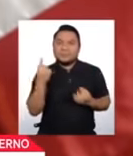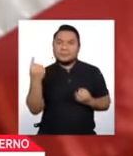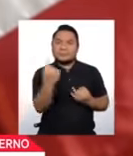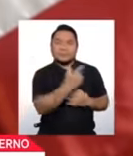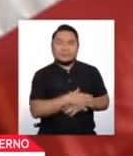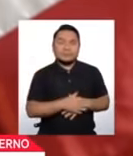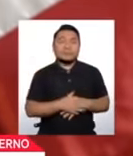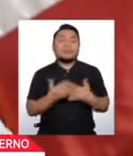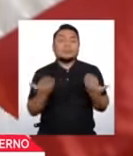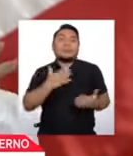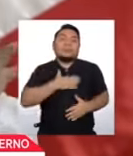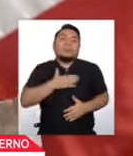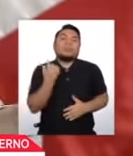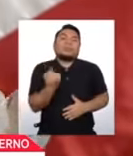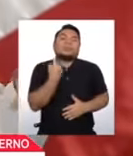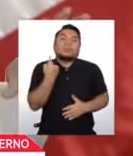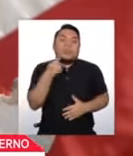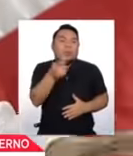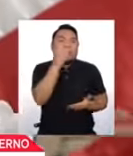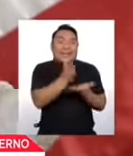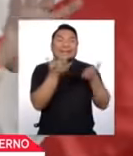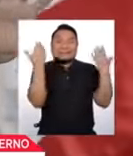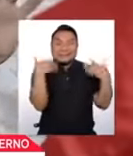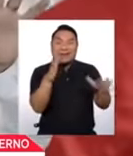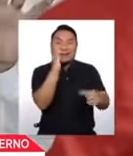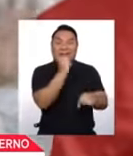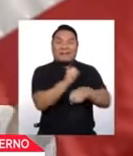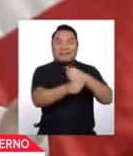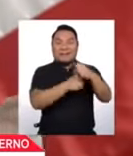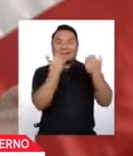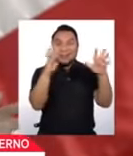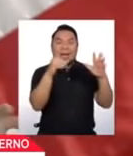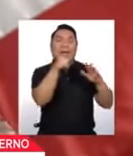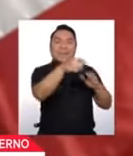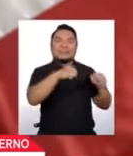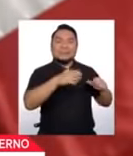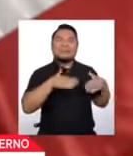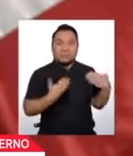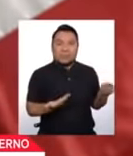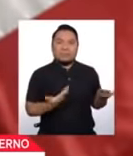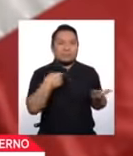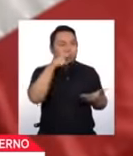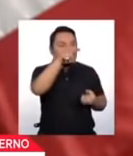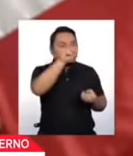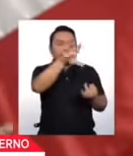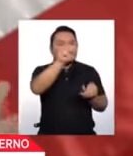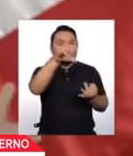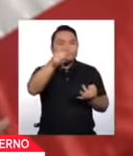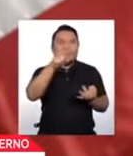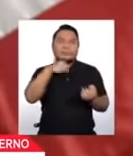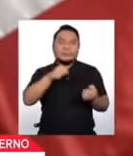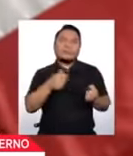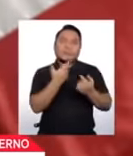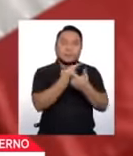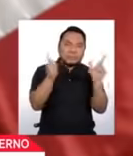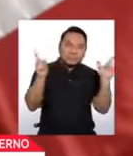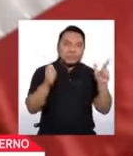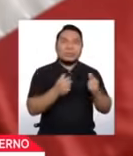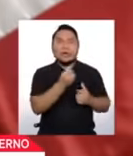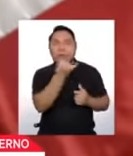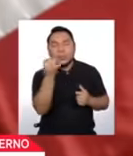en lo que corresponde. Nosotros, en los sentenciados, en las personas que realmente requieren esta facilidad,